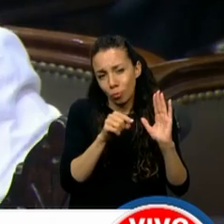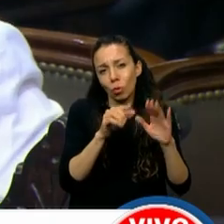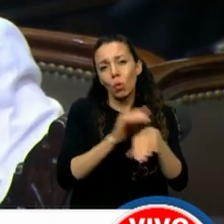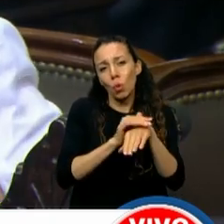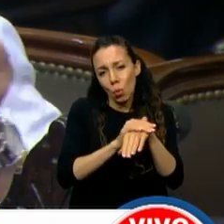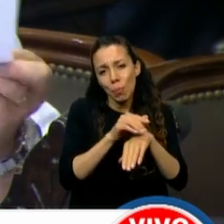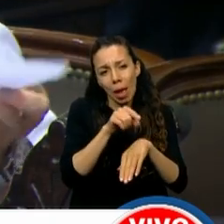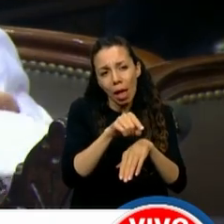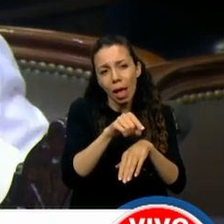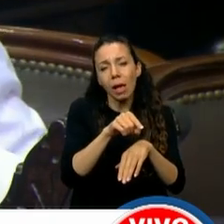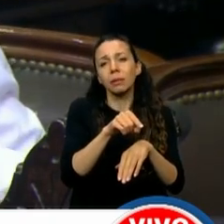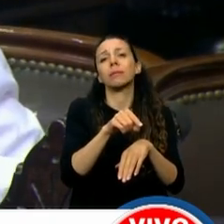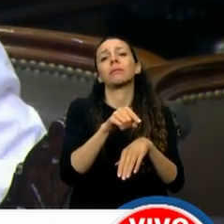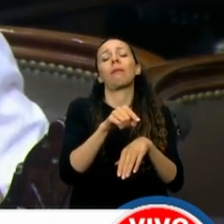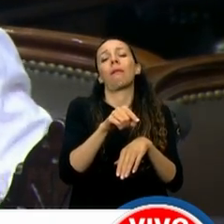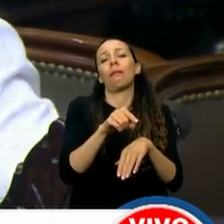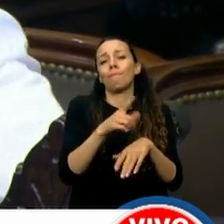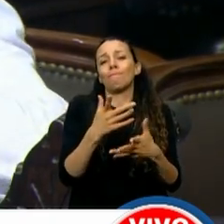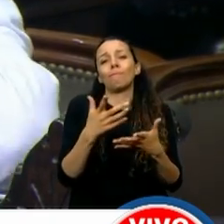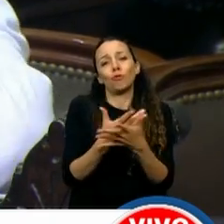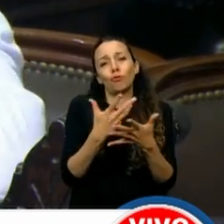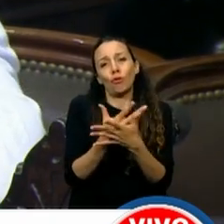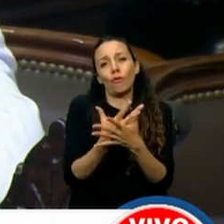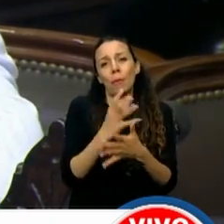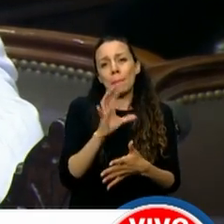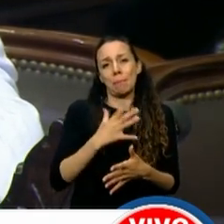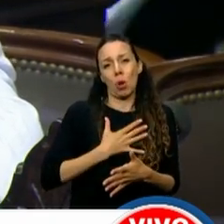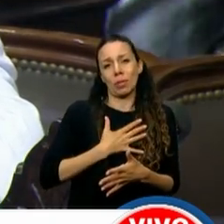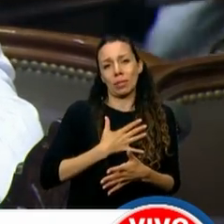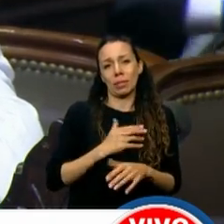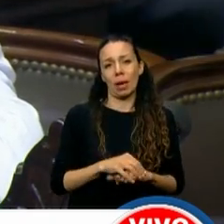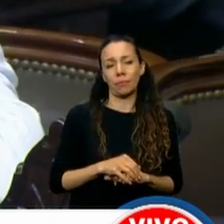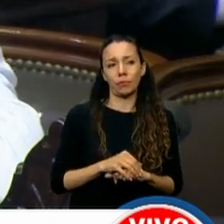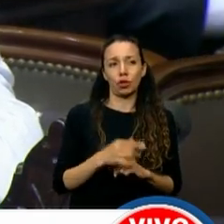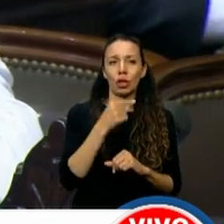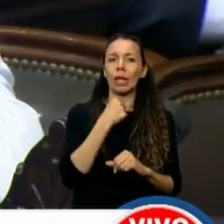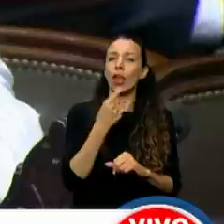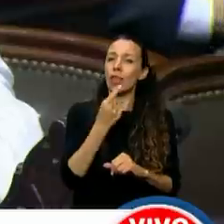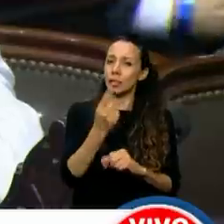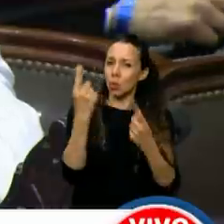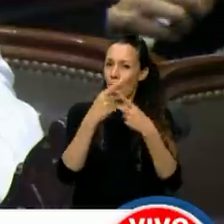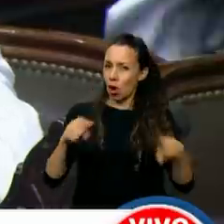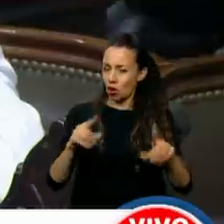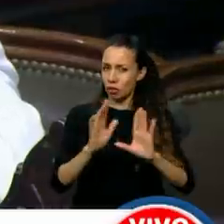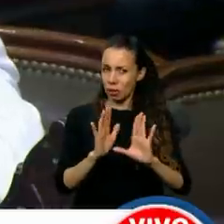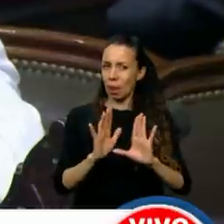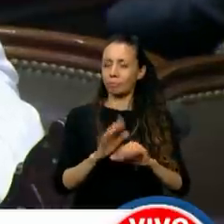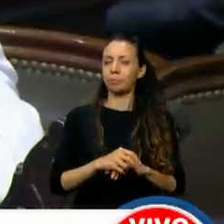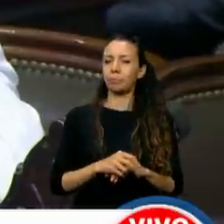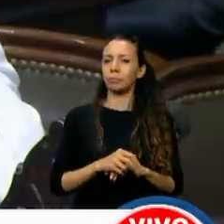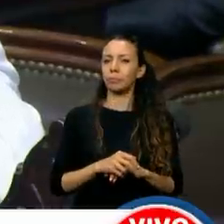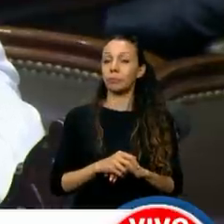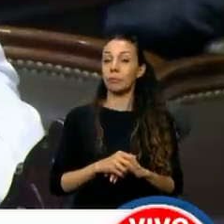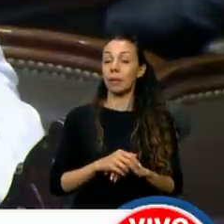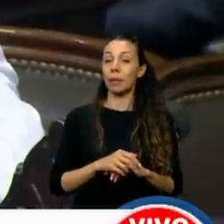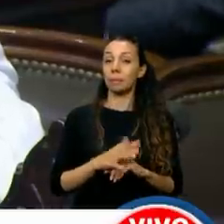parece buena parte de mi provincia y me voy a permitir señalar una cosa esta provincia en la cual ayer